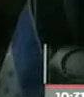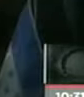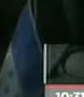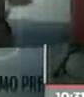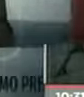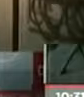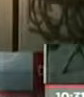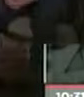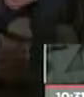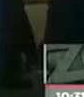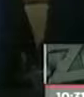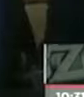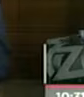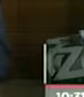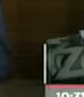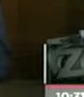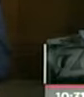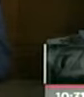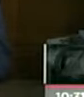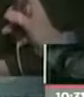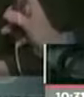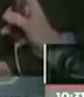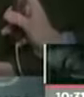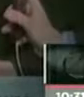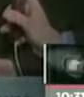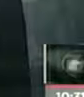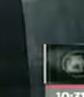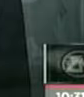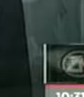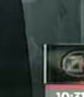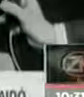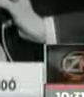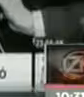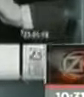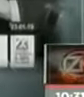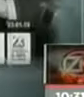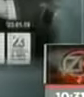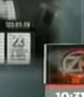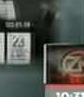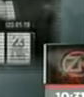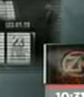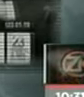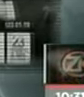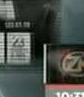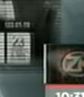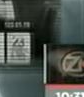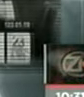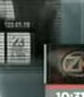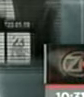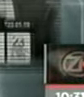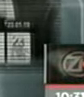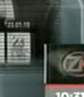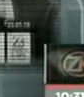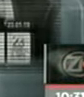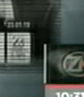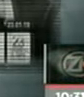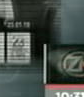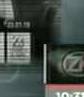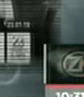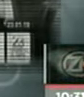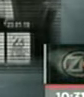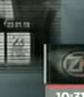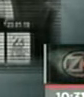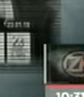presidente Nicolás Maduro y de reconocimiento político de Juan Guaidó. Y quiero expresar que